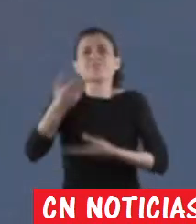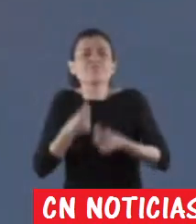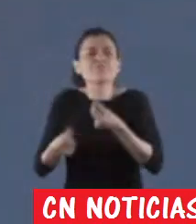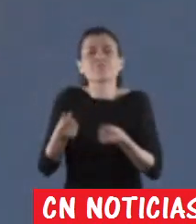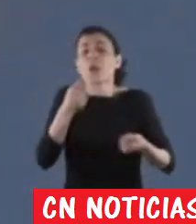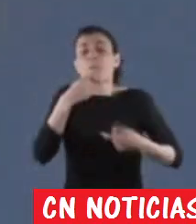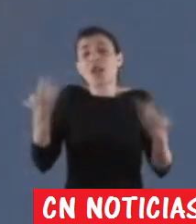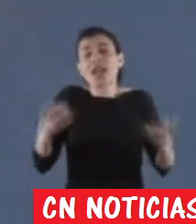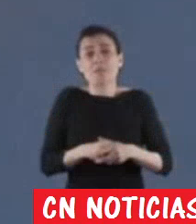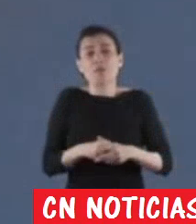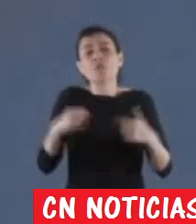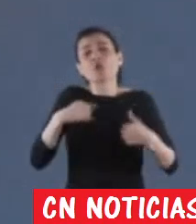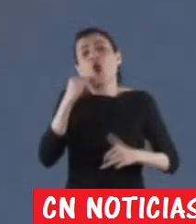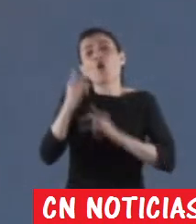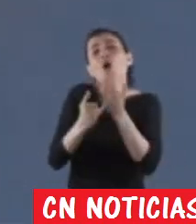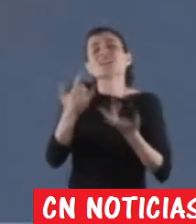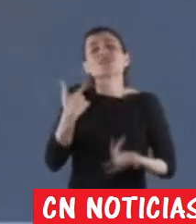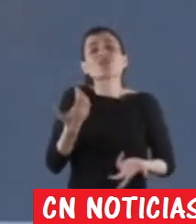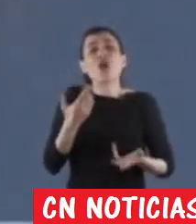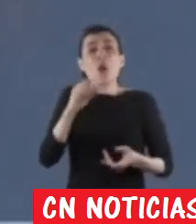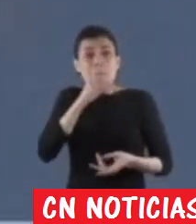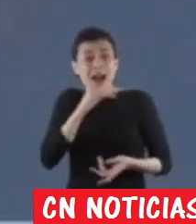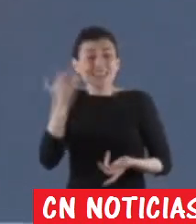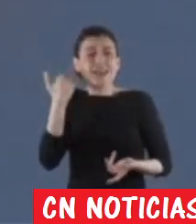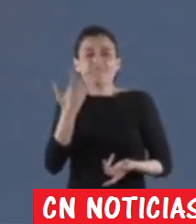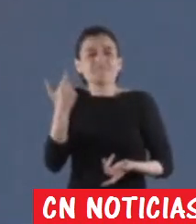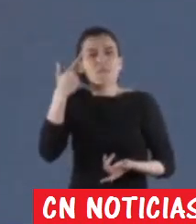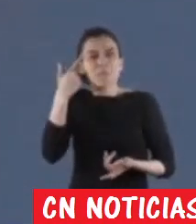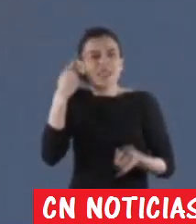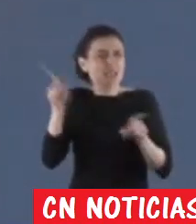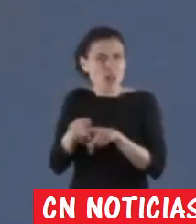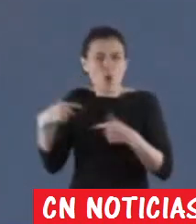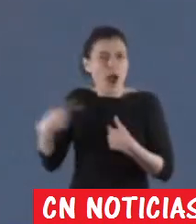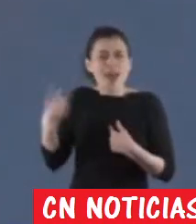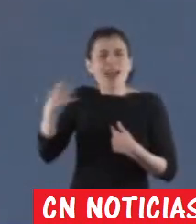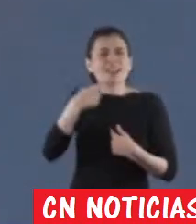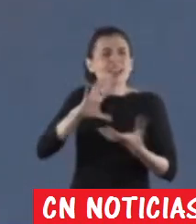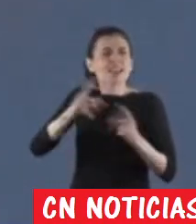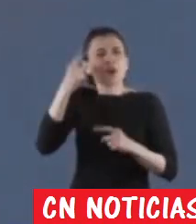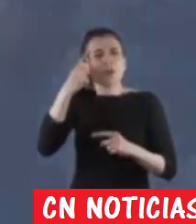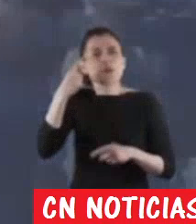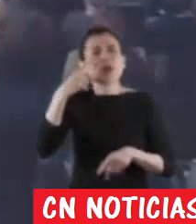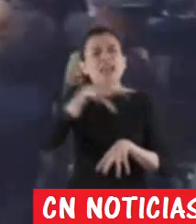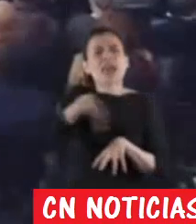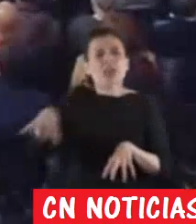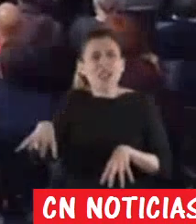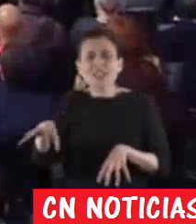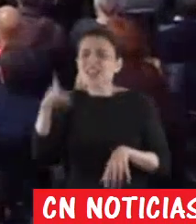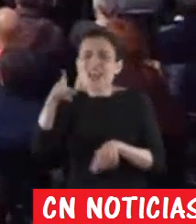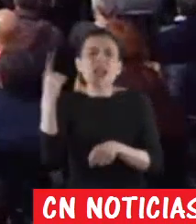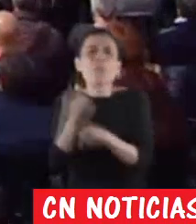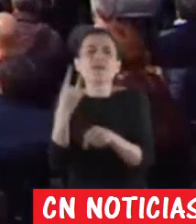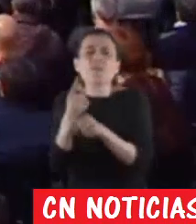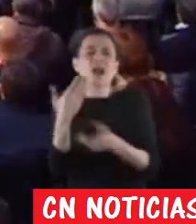que quiere a Martín, porque comprende que los intendentes son el primer mostrador de la